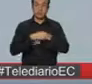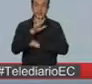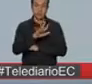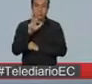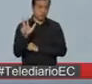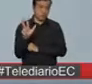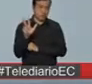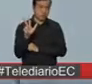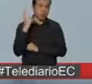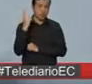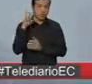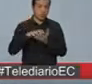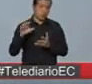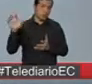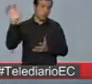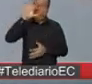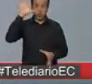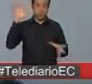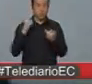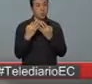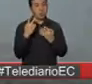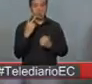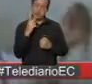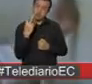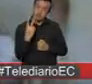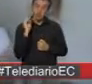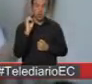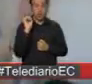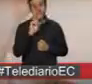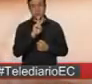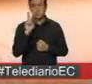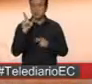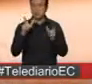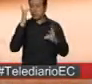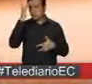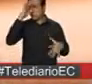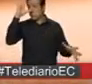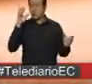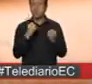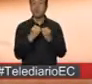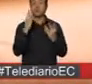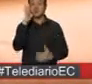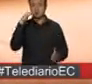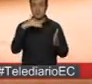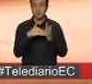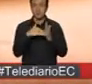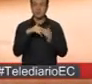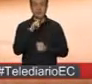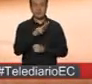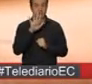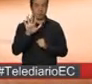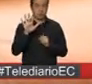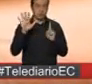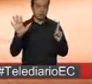en 11 provincias más se contabilizan entre 2 y 22 casos lo que da un total de 5000 56 casos